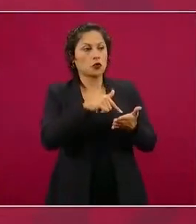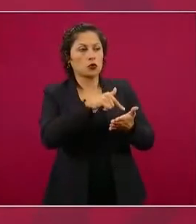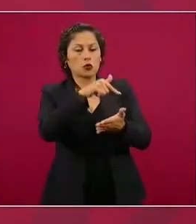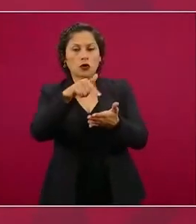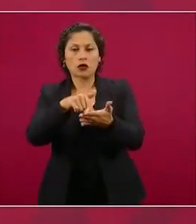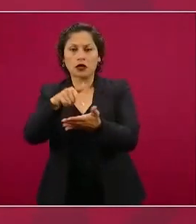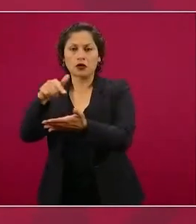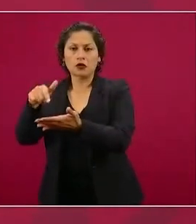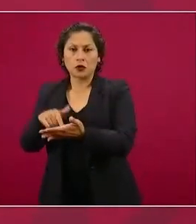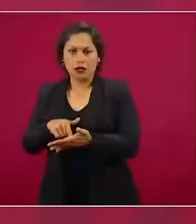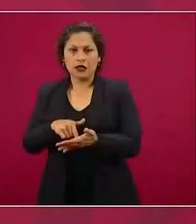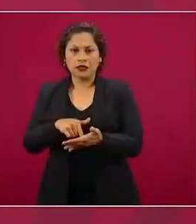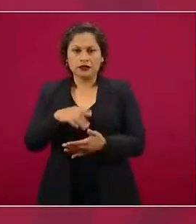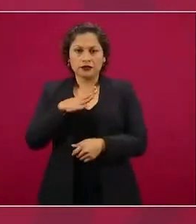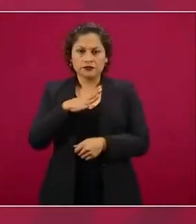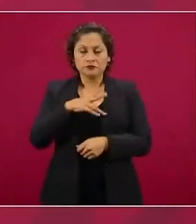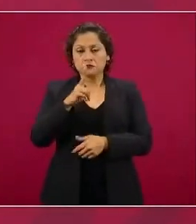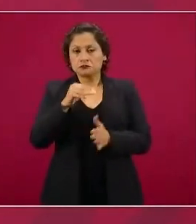con 2,000, 3,000 pesos